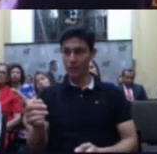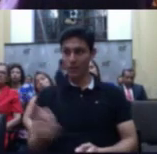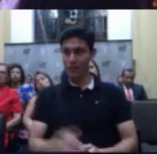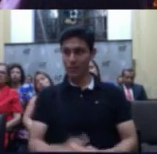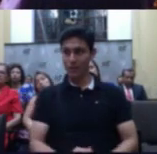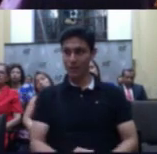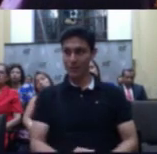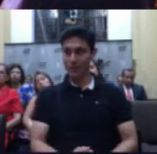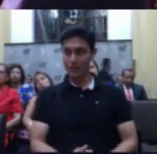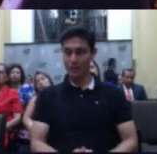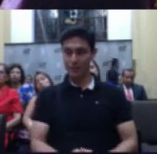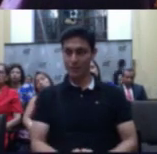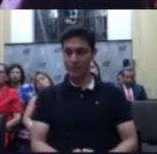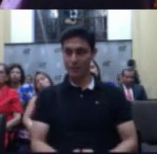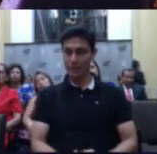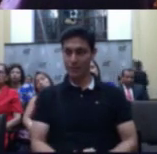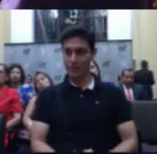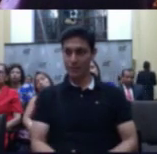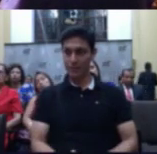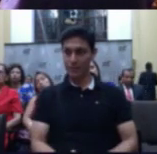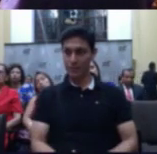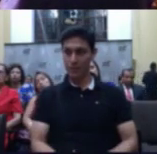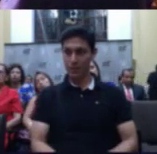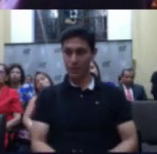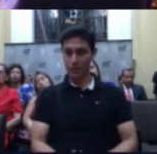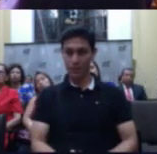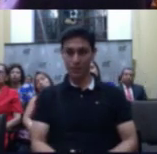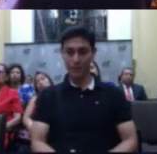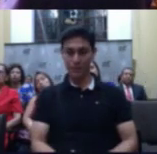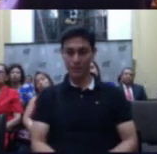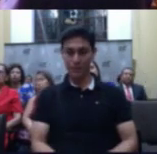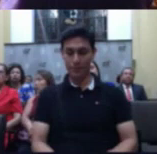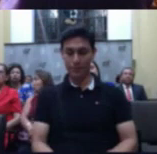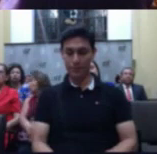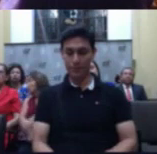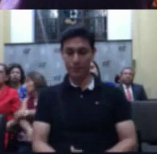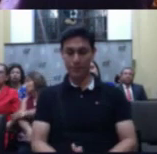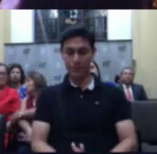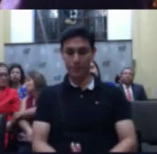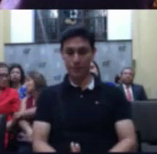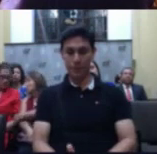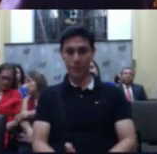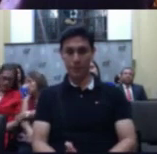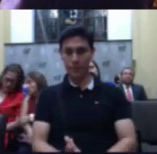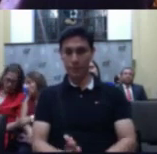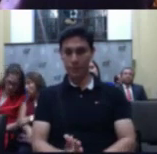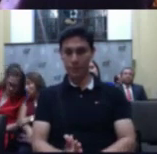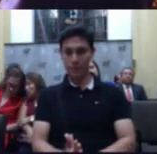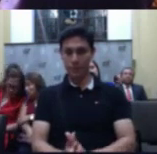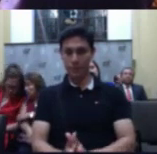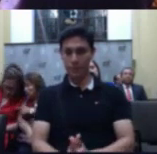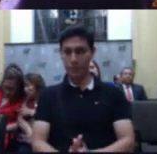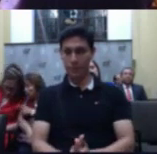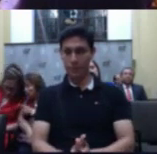de la administración pública es indispensable y urgente crear, desde luego, las primeras